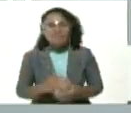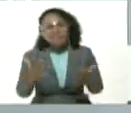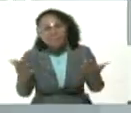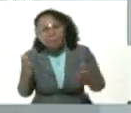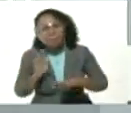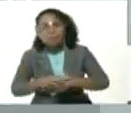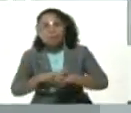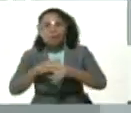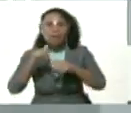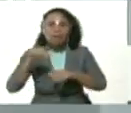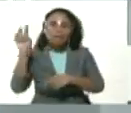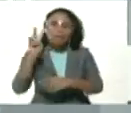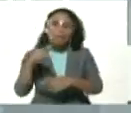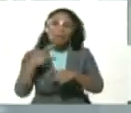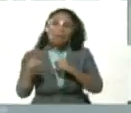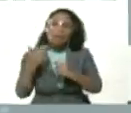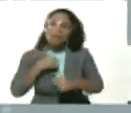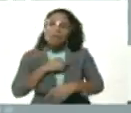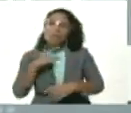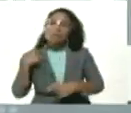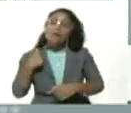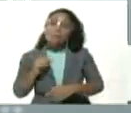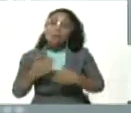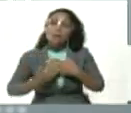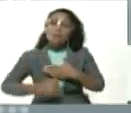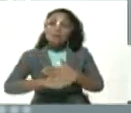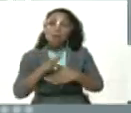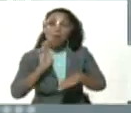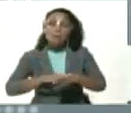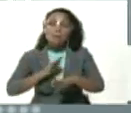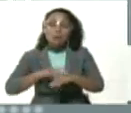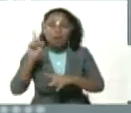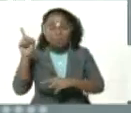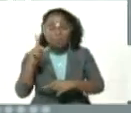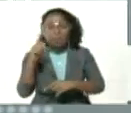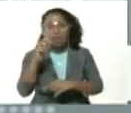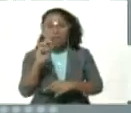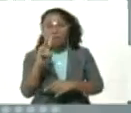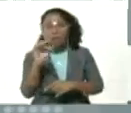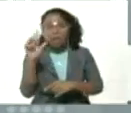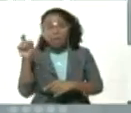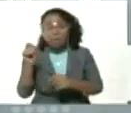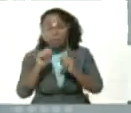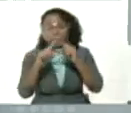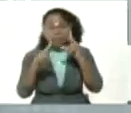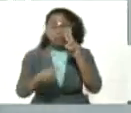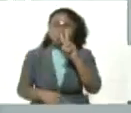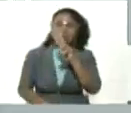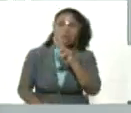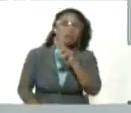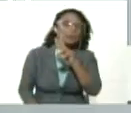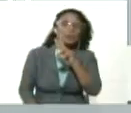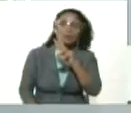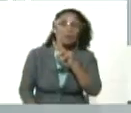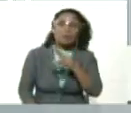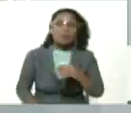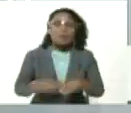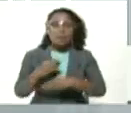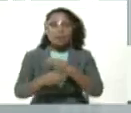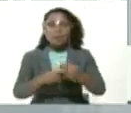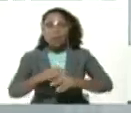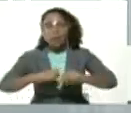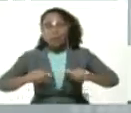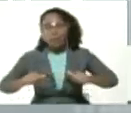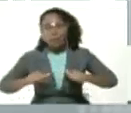país? Pero tenemos que avanzar. Lo que pasó en Tobar fue increíble. Se saturó la tierra